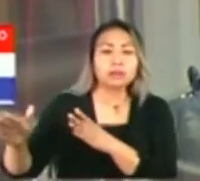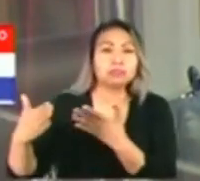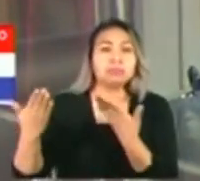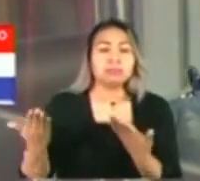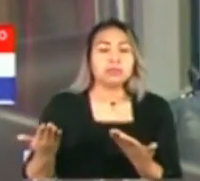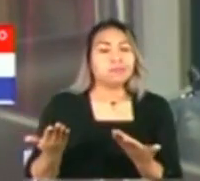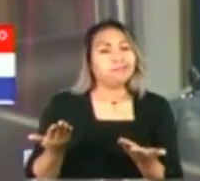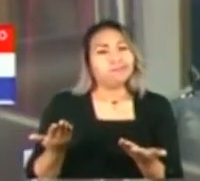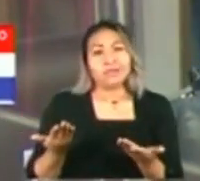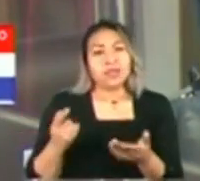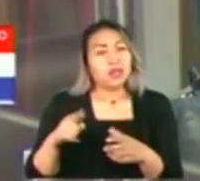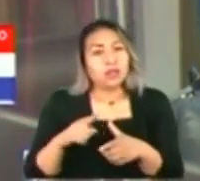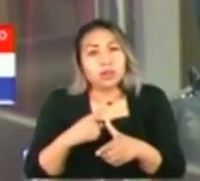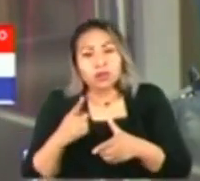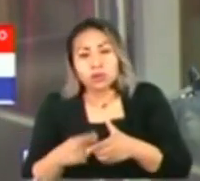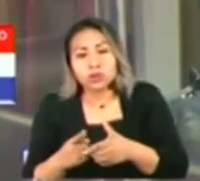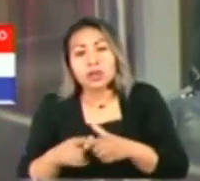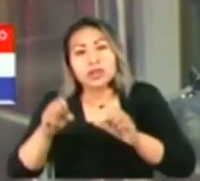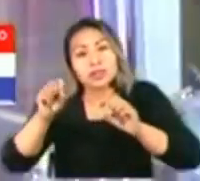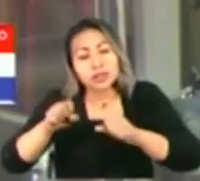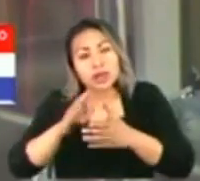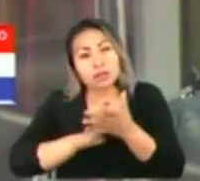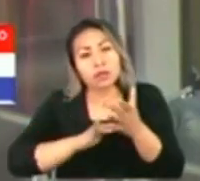financieras. Sí al proyecto